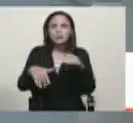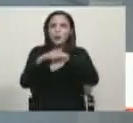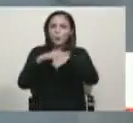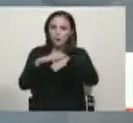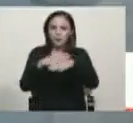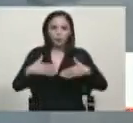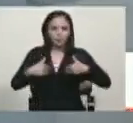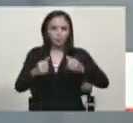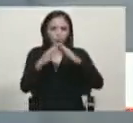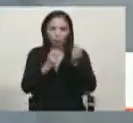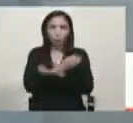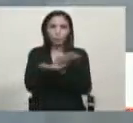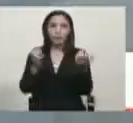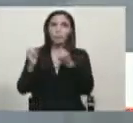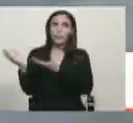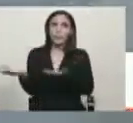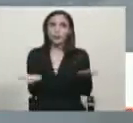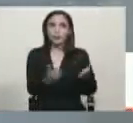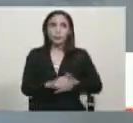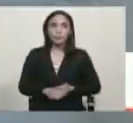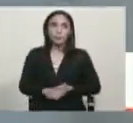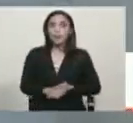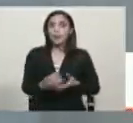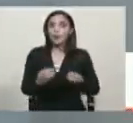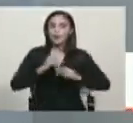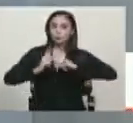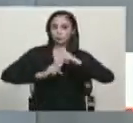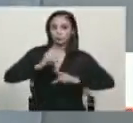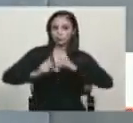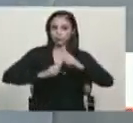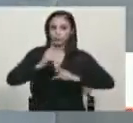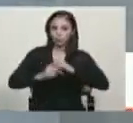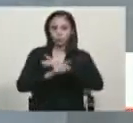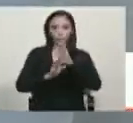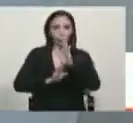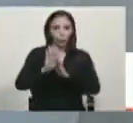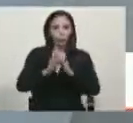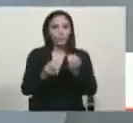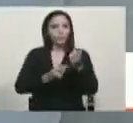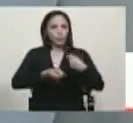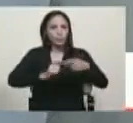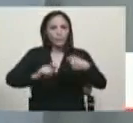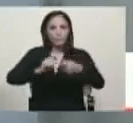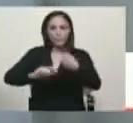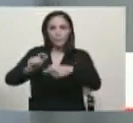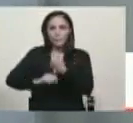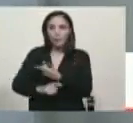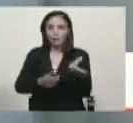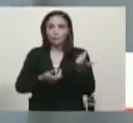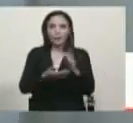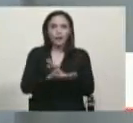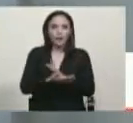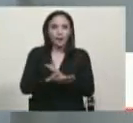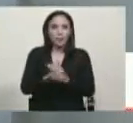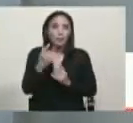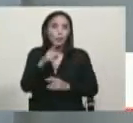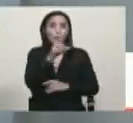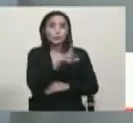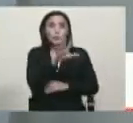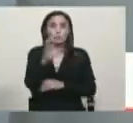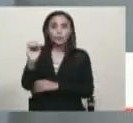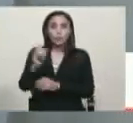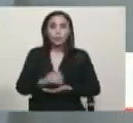recibido durante muchos años una buena cantidad de recursos provenientes del estado, tenía una capacidad de producir aproximadamente